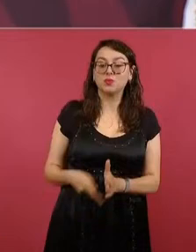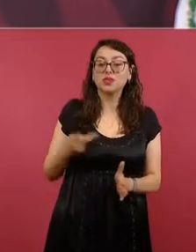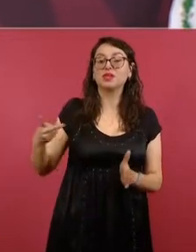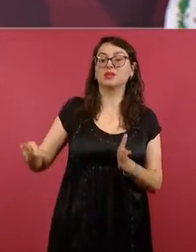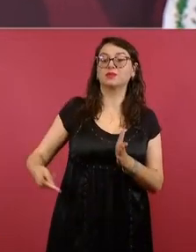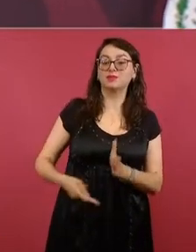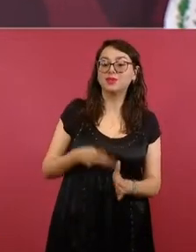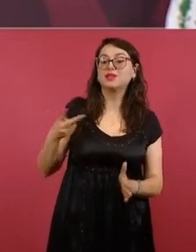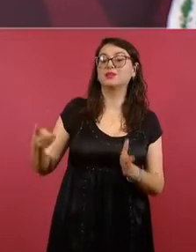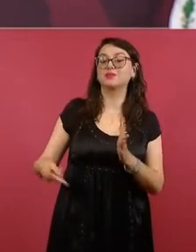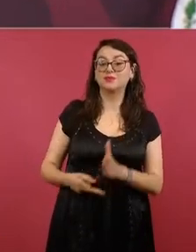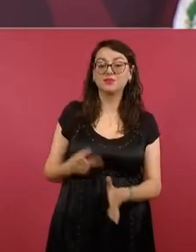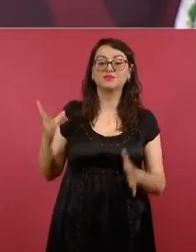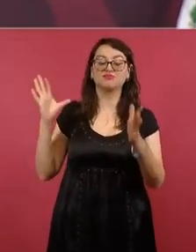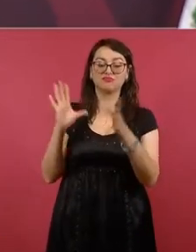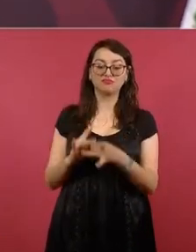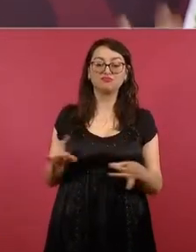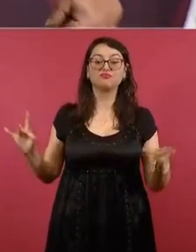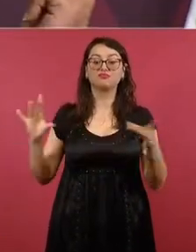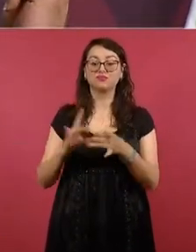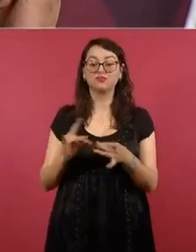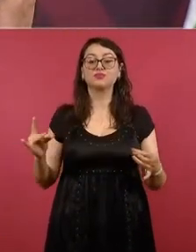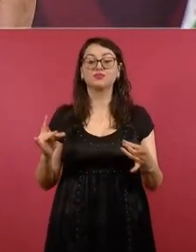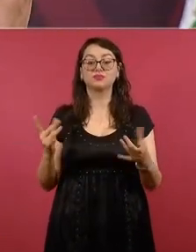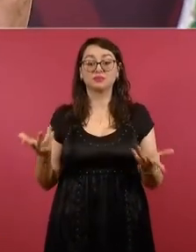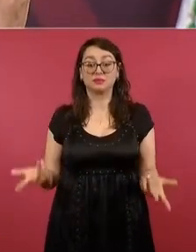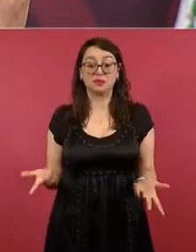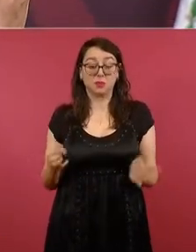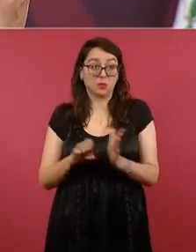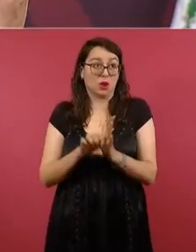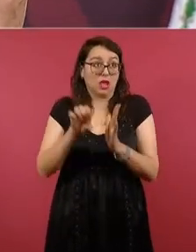dominaron de España 3 siglos